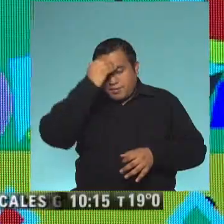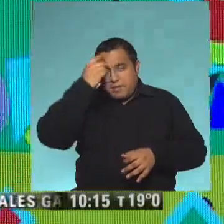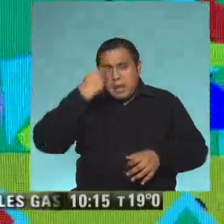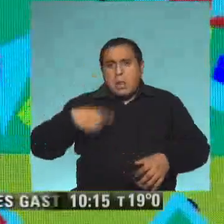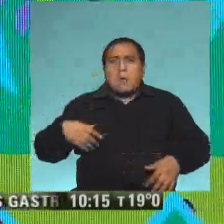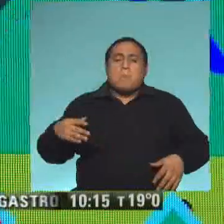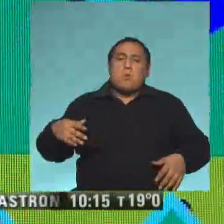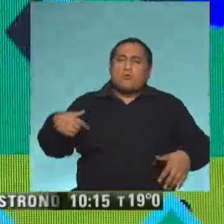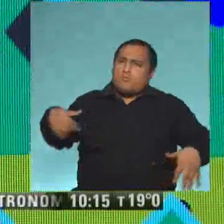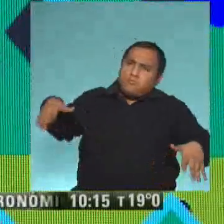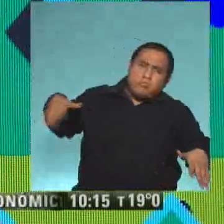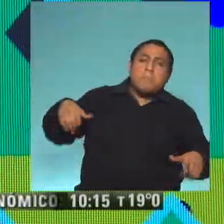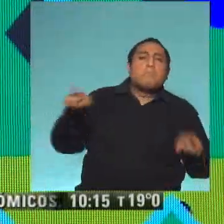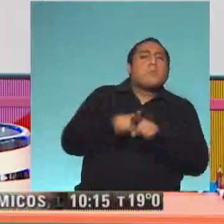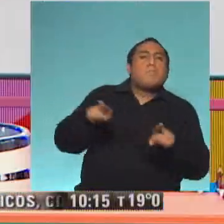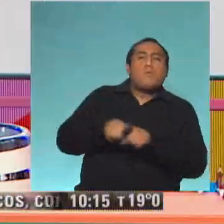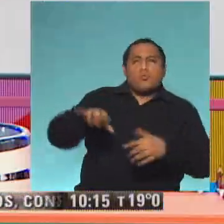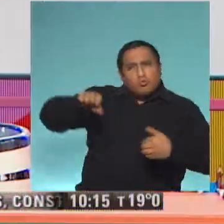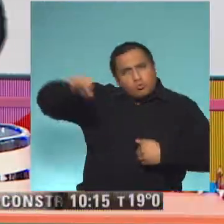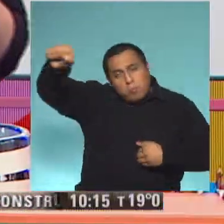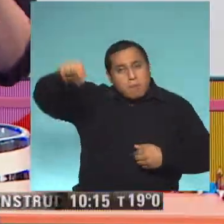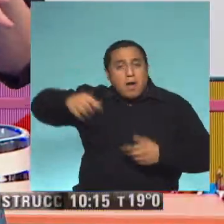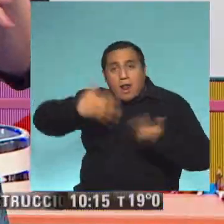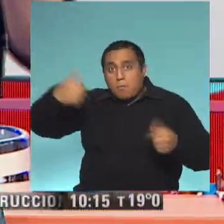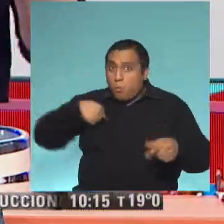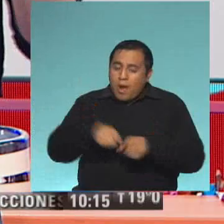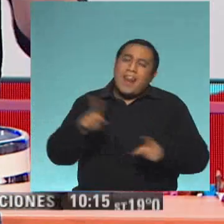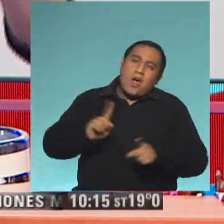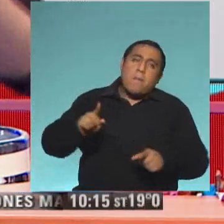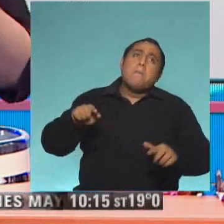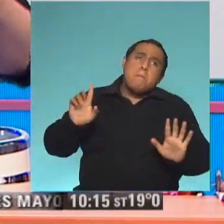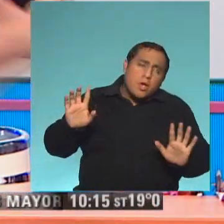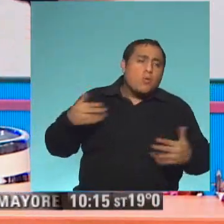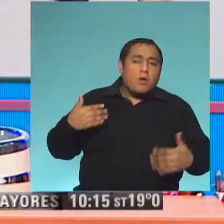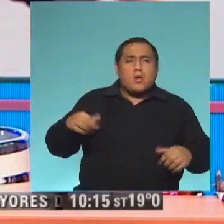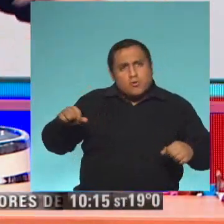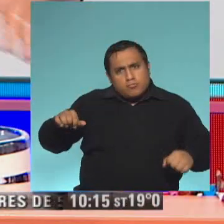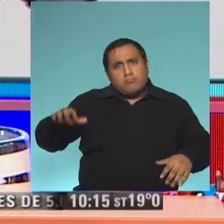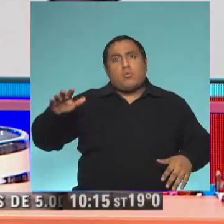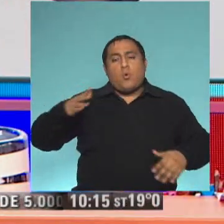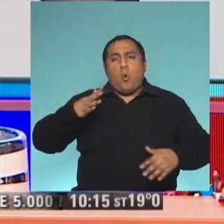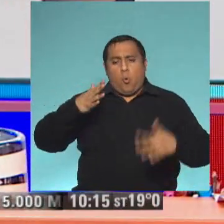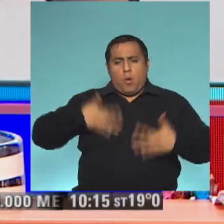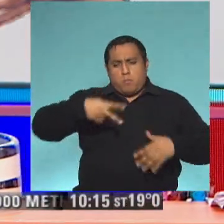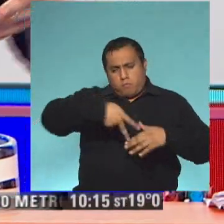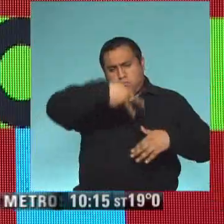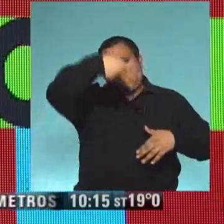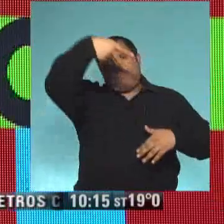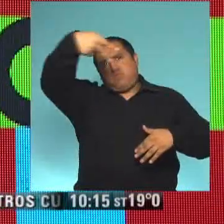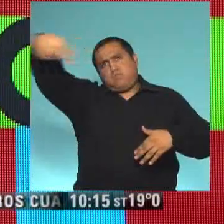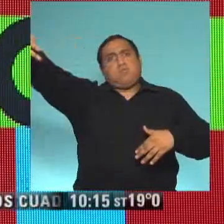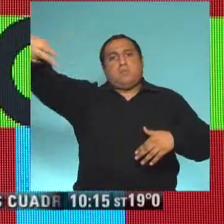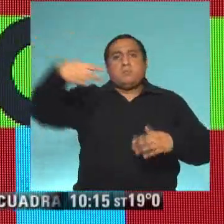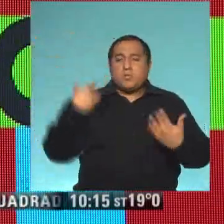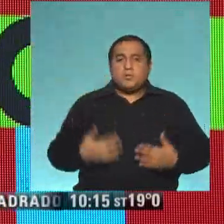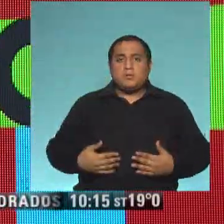como Superman, pero tengo mi estilo. ¿Vos decís que vos... Que vos volás, o sea, que con el cuerpo que vos... Sí, sí, decís bueno, volar bueno, y volás.